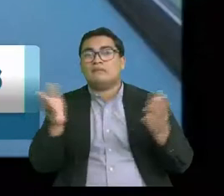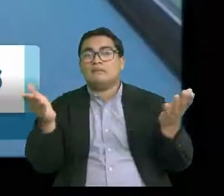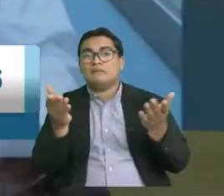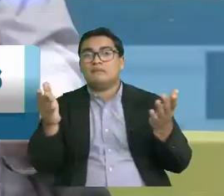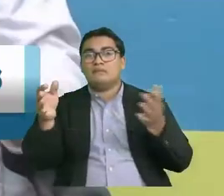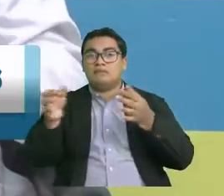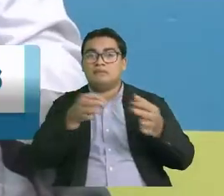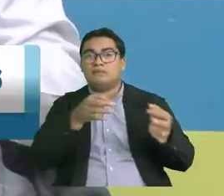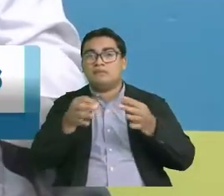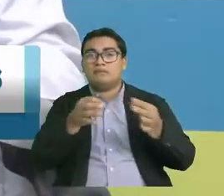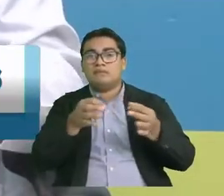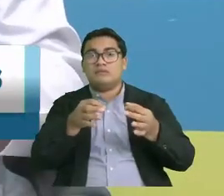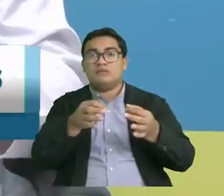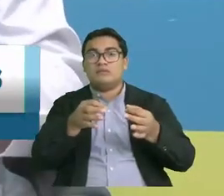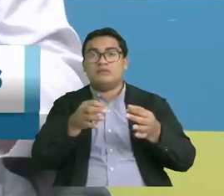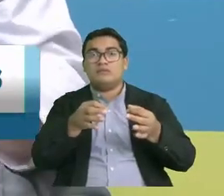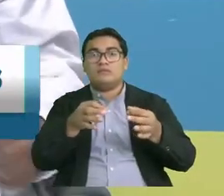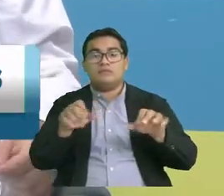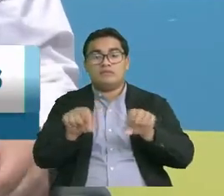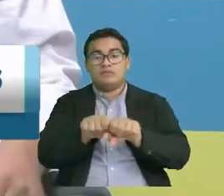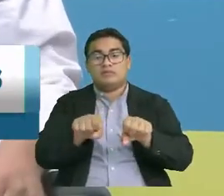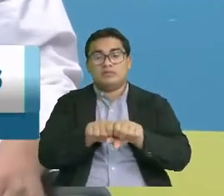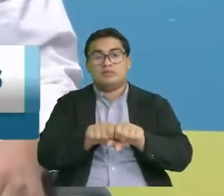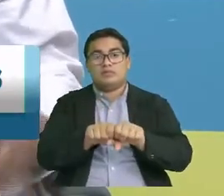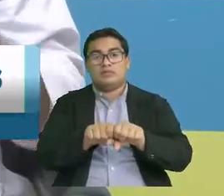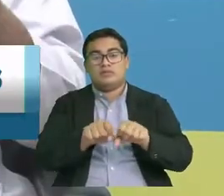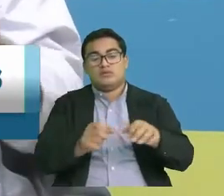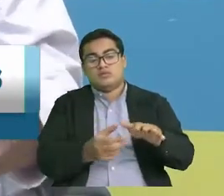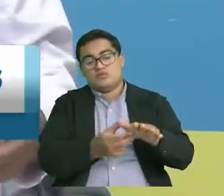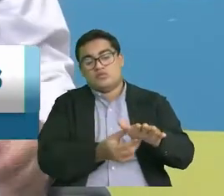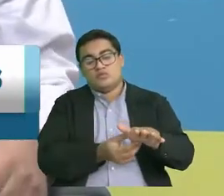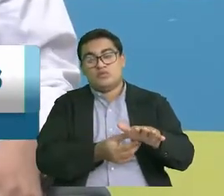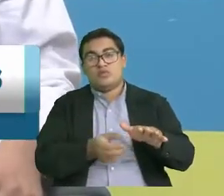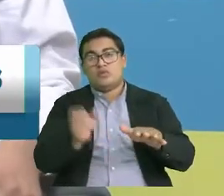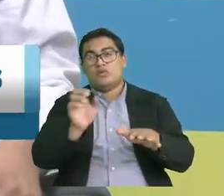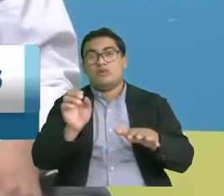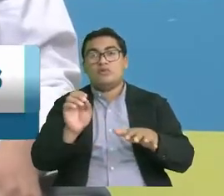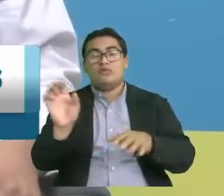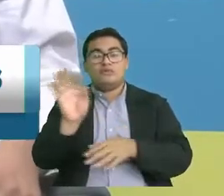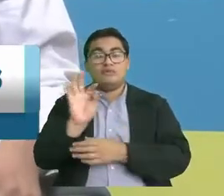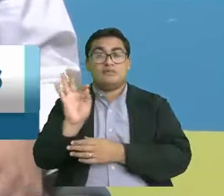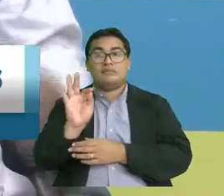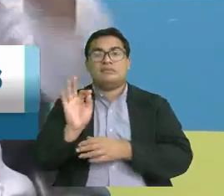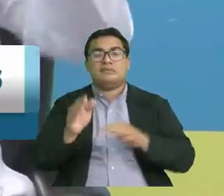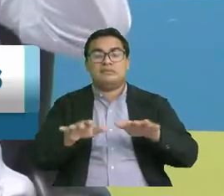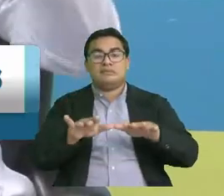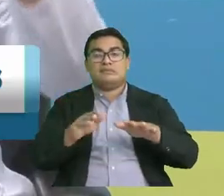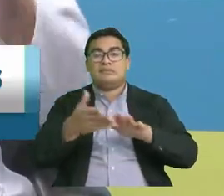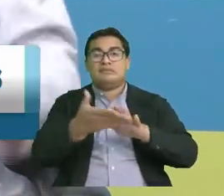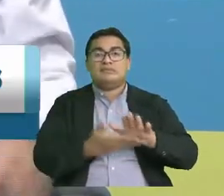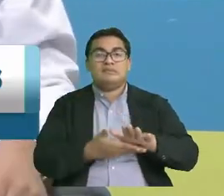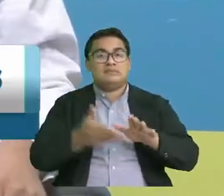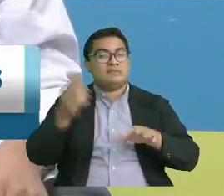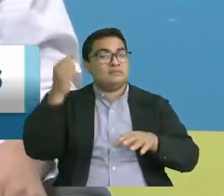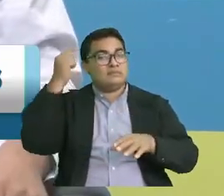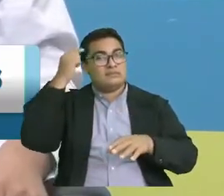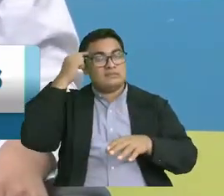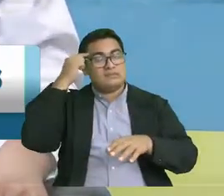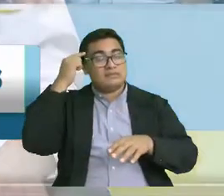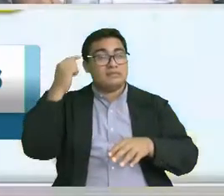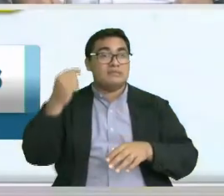indique. Zapato ortopédico o algún tipo de órtesis para el pie plano. ¿Sí? Van con esa mentalidad